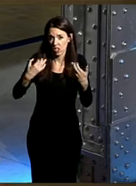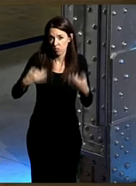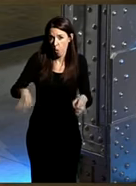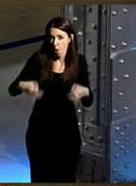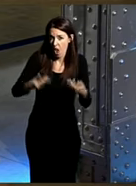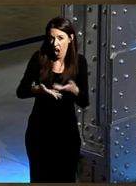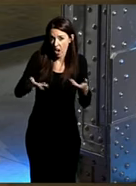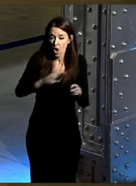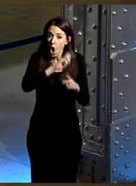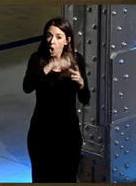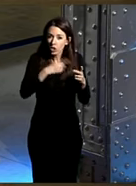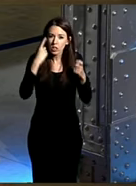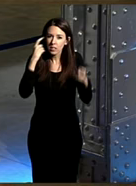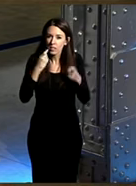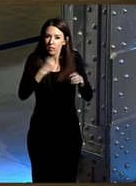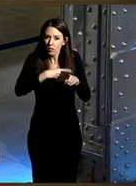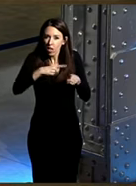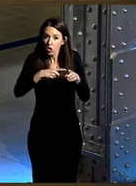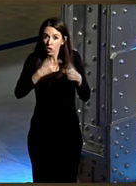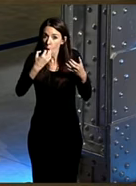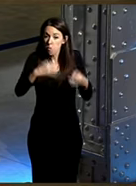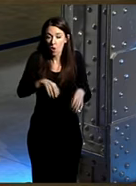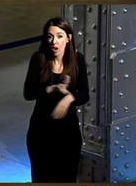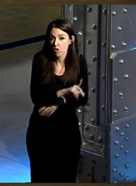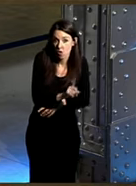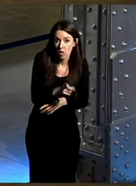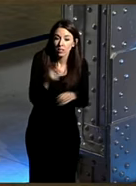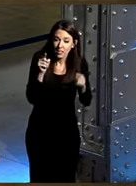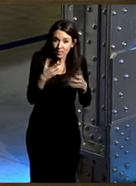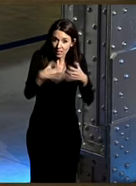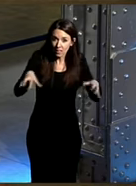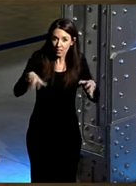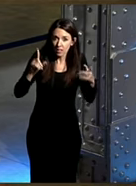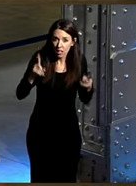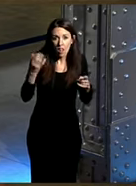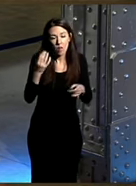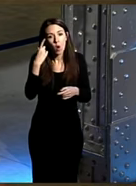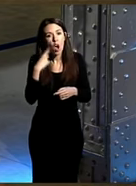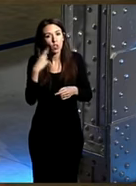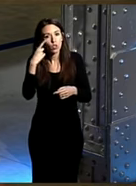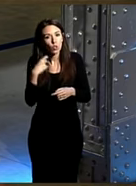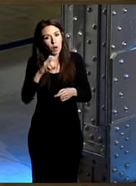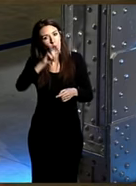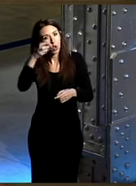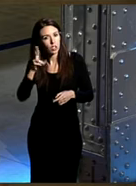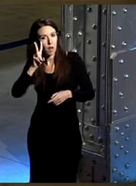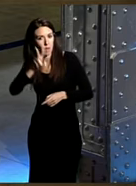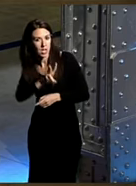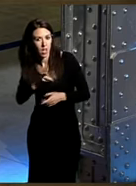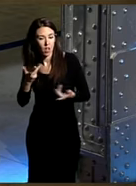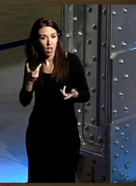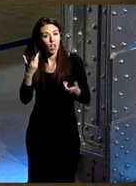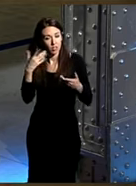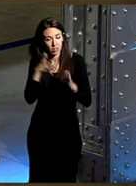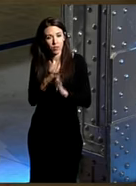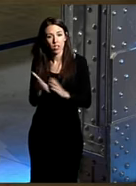y otros que vamos a intentar de hacer cosas que no son vulgares. Es decir, tenemos que acostumbrarnos a esa otra mirada, pero que en